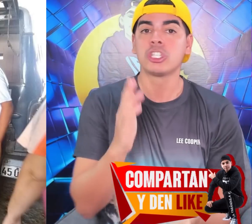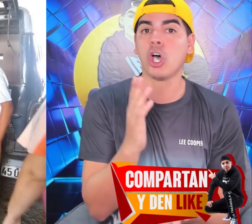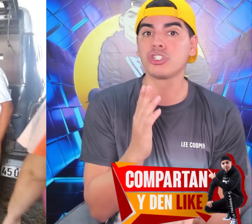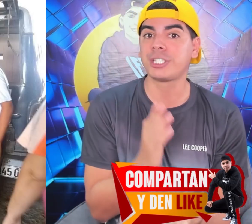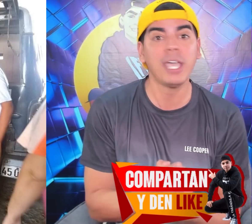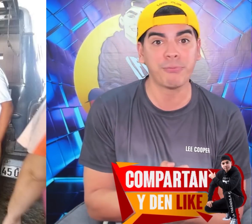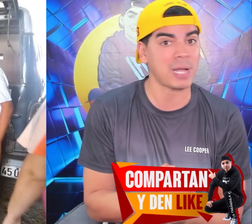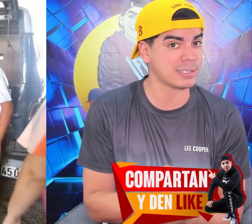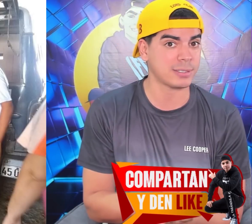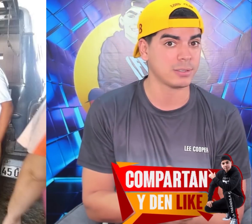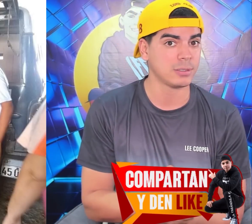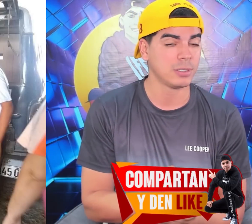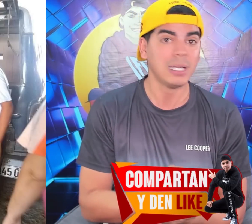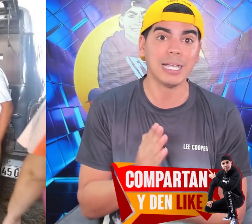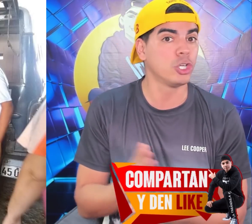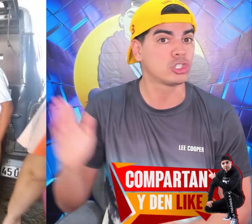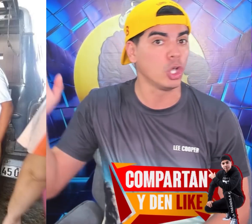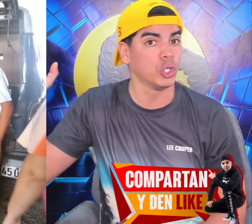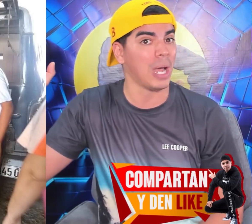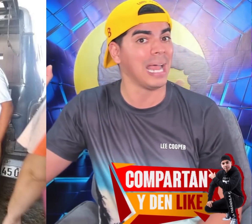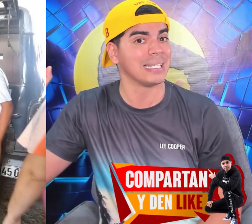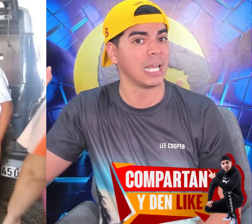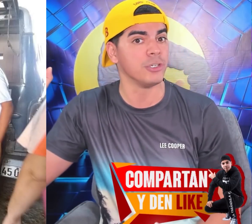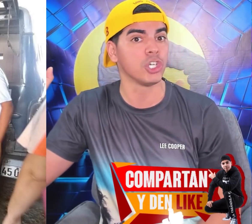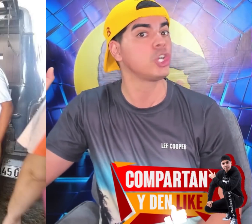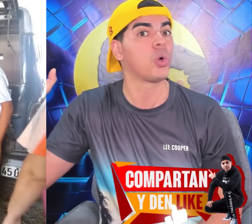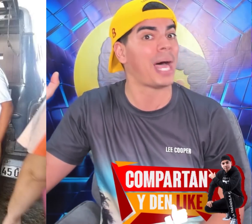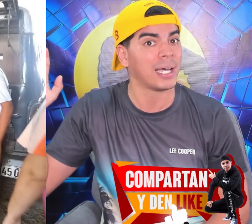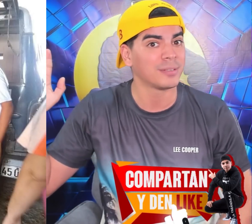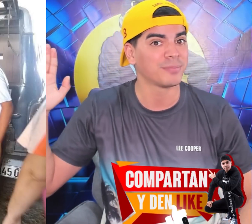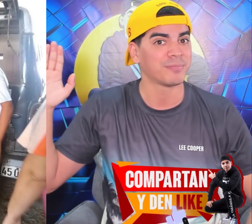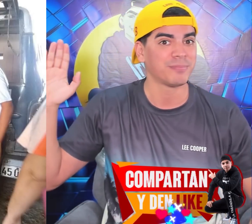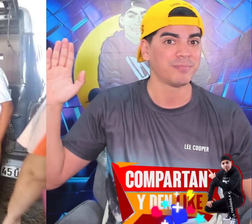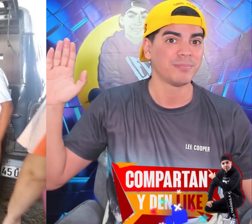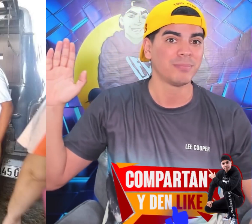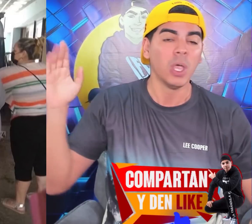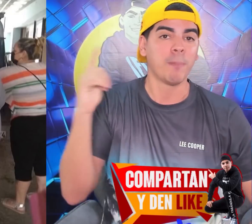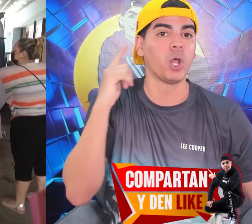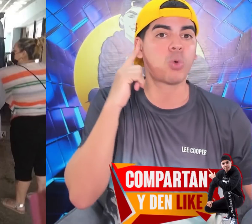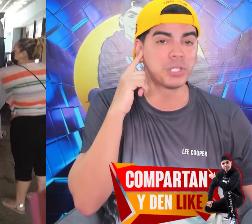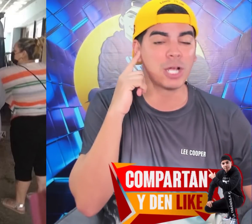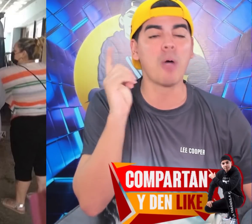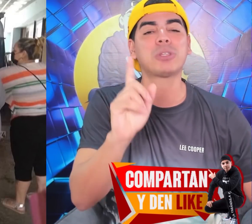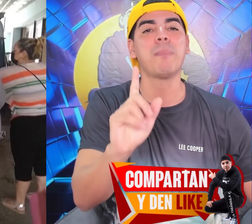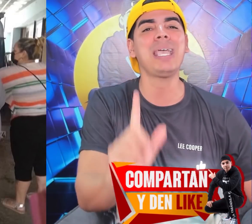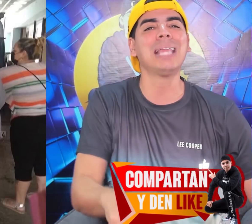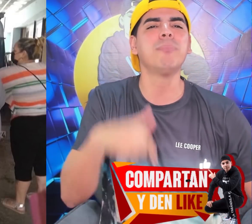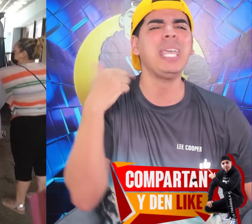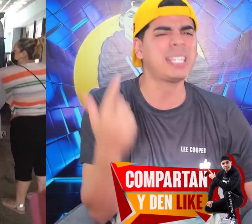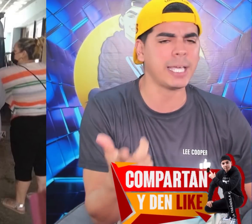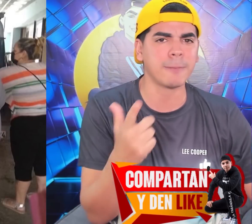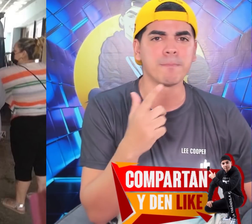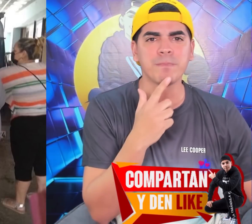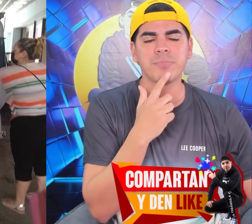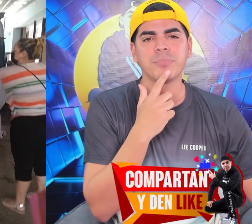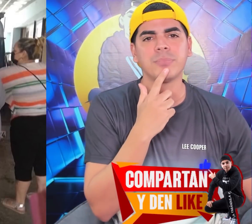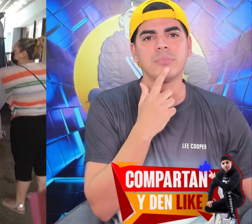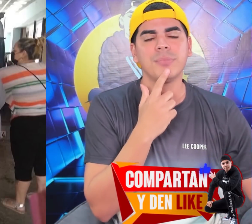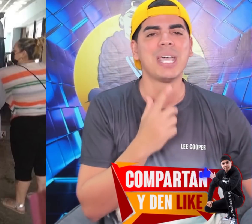Guantánamo. Son cifras que el doctor Durán en la televisión no da. Pero escuchan cómo también